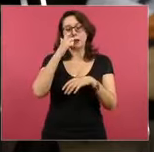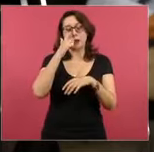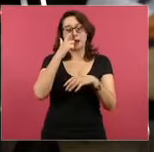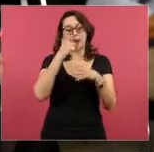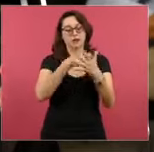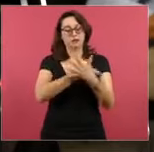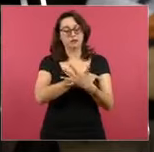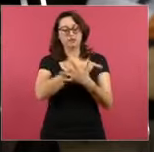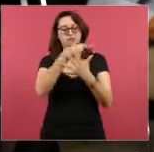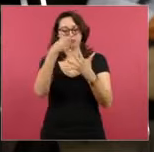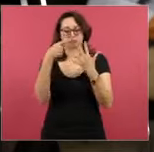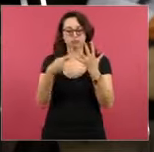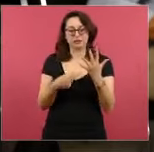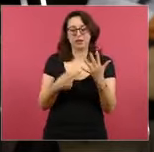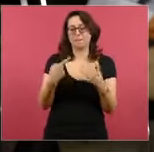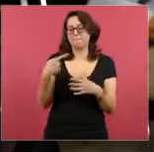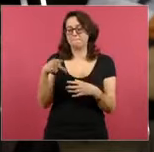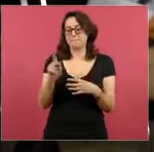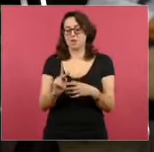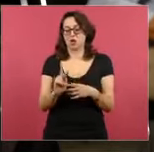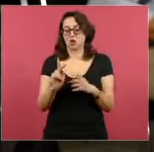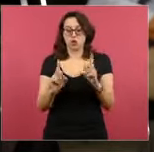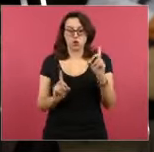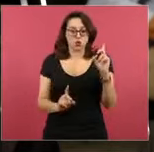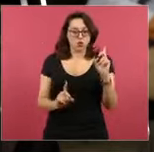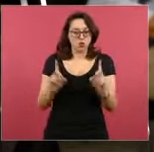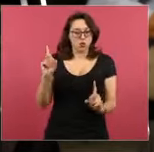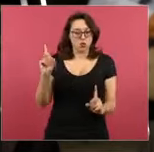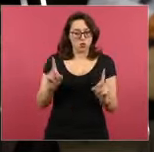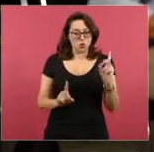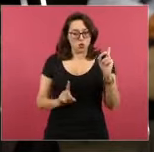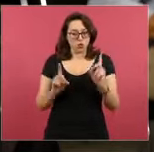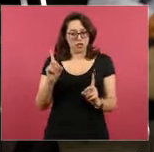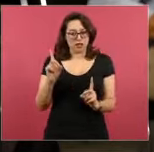justamente si estos aprendizajes pues van a ser